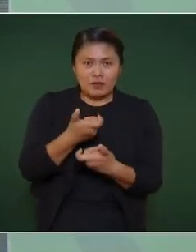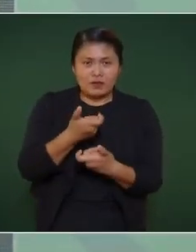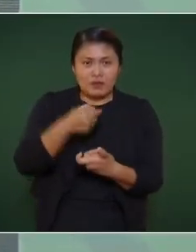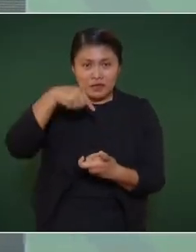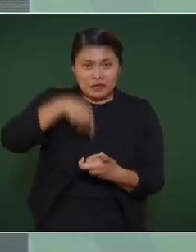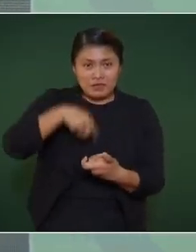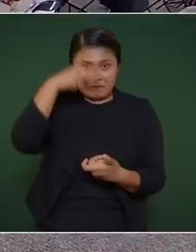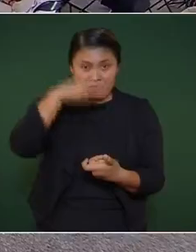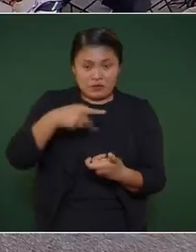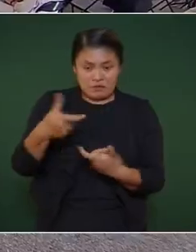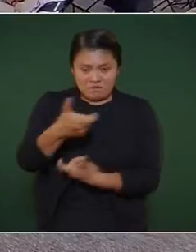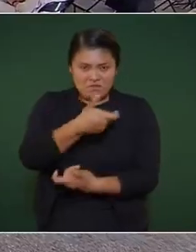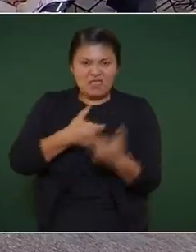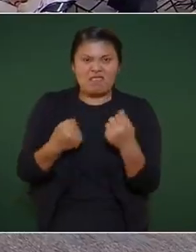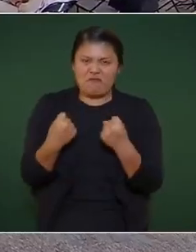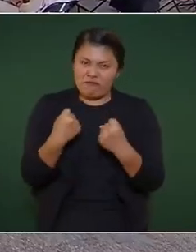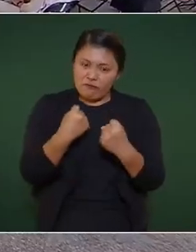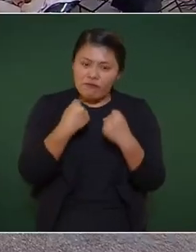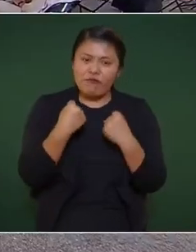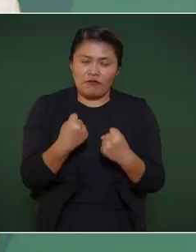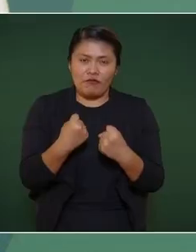es muy fuerte. No sé